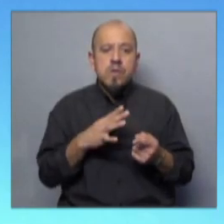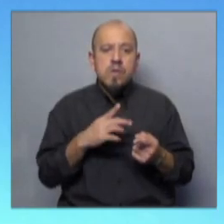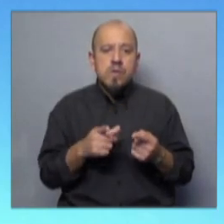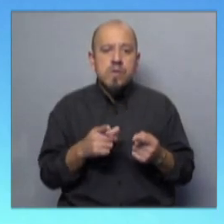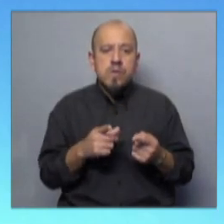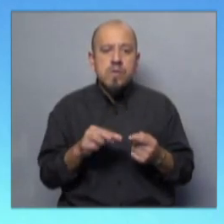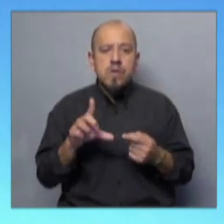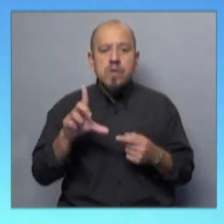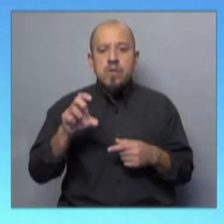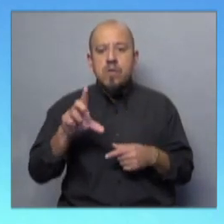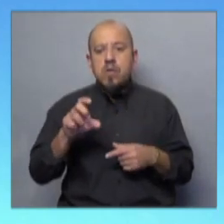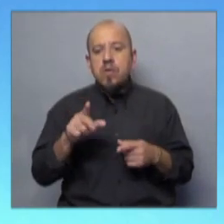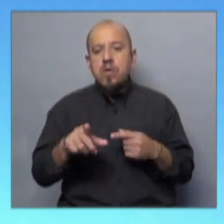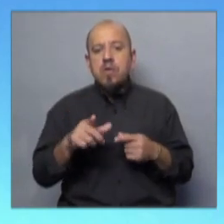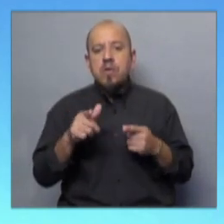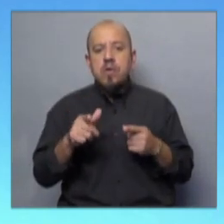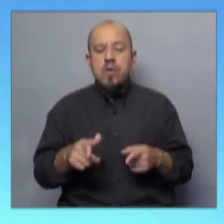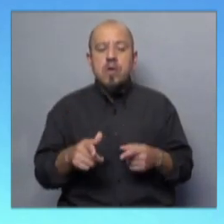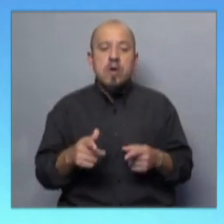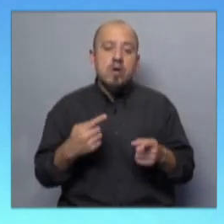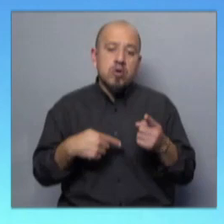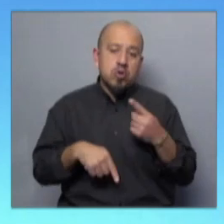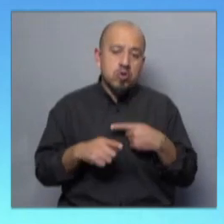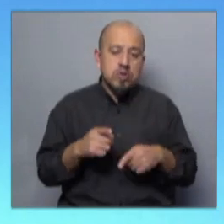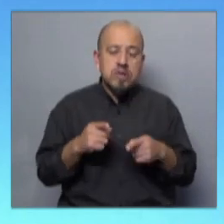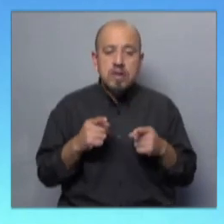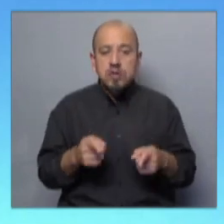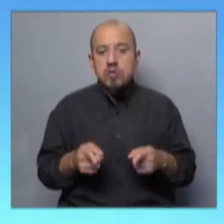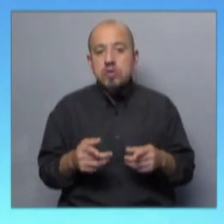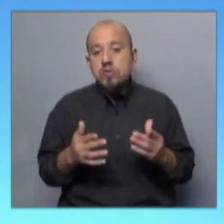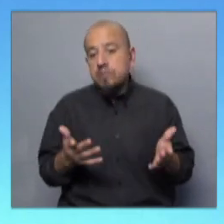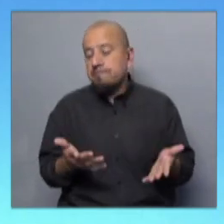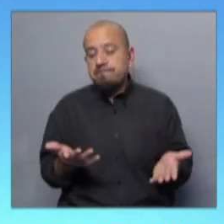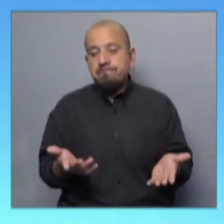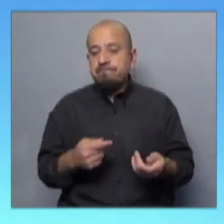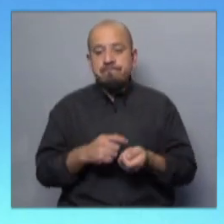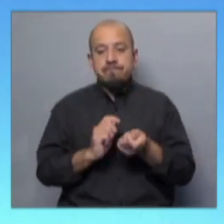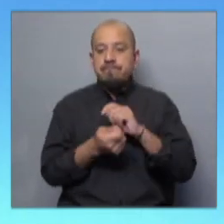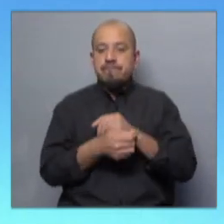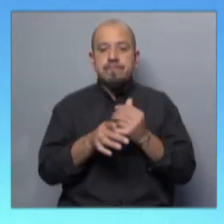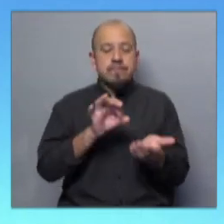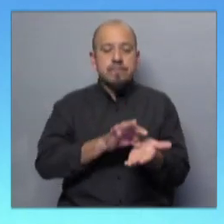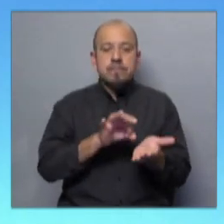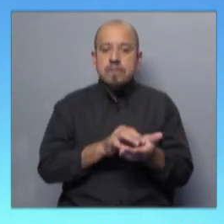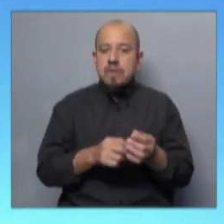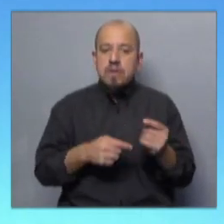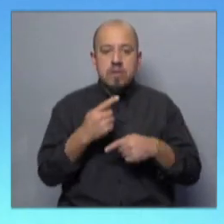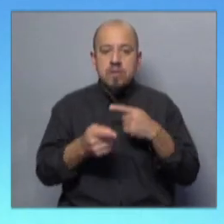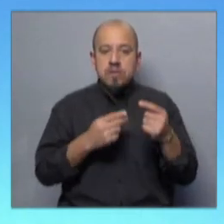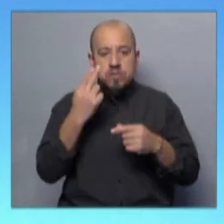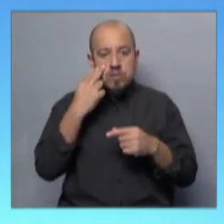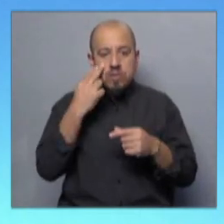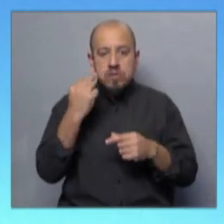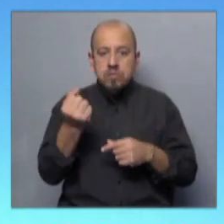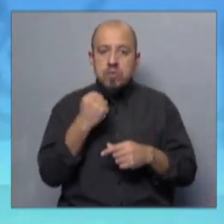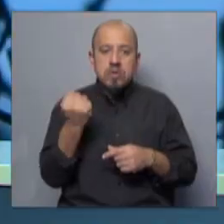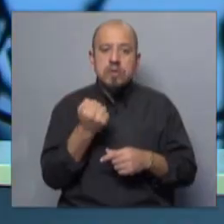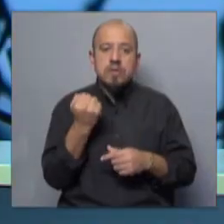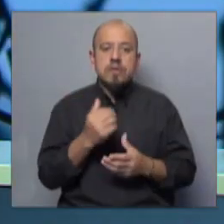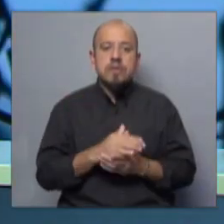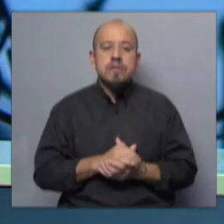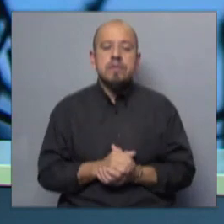obviamente ese sistema se rompe por lo cual en realidad si no cambiamos el sistema vamos a seguir teniendo problemas muy serios